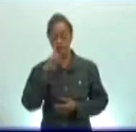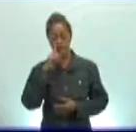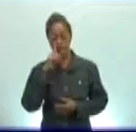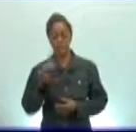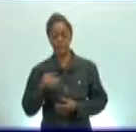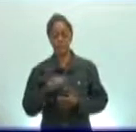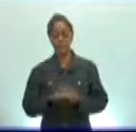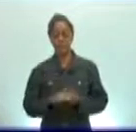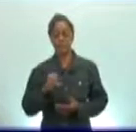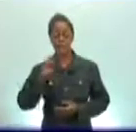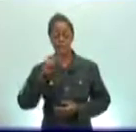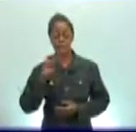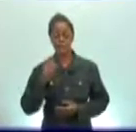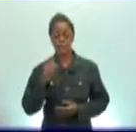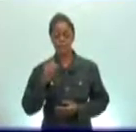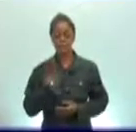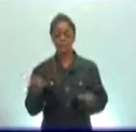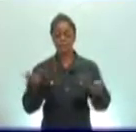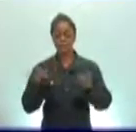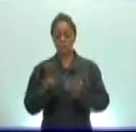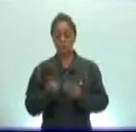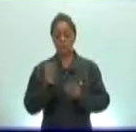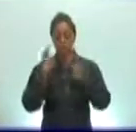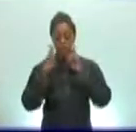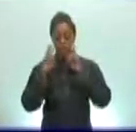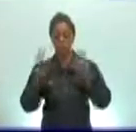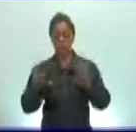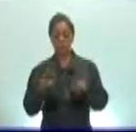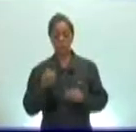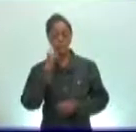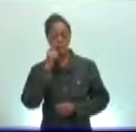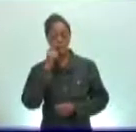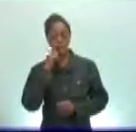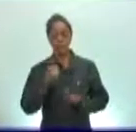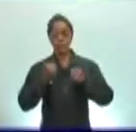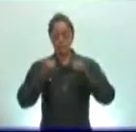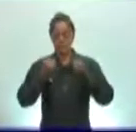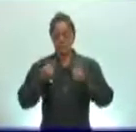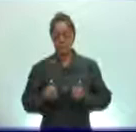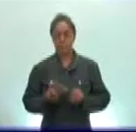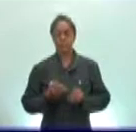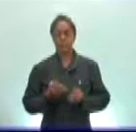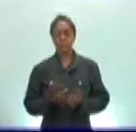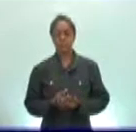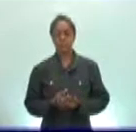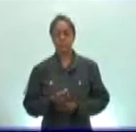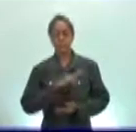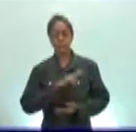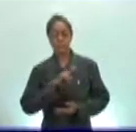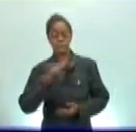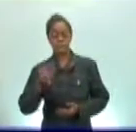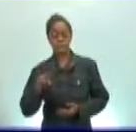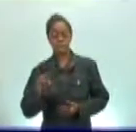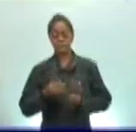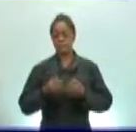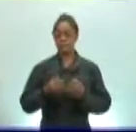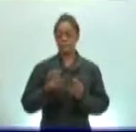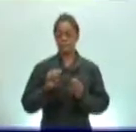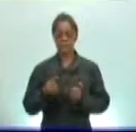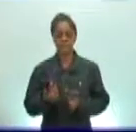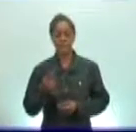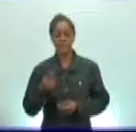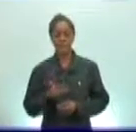pesar que Guiteras tuvo una corta vida, fue un hombre de coraje templado, valentía indoblegable